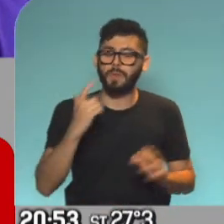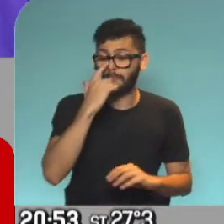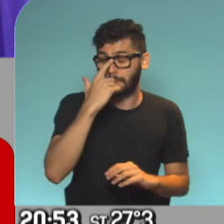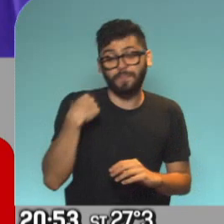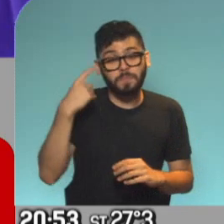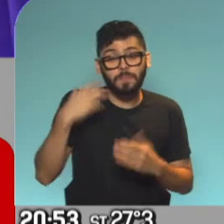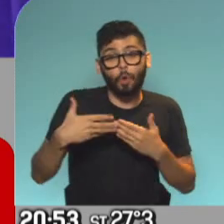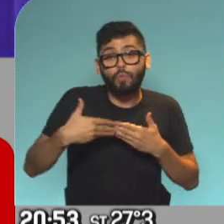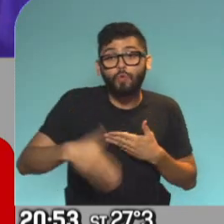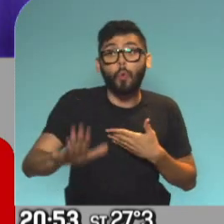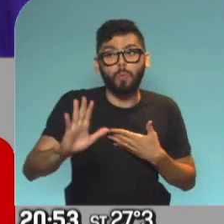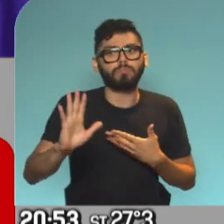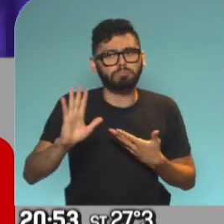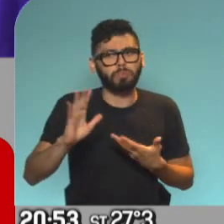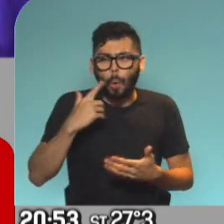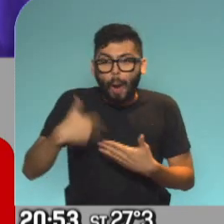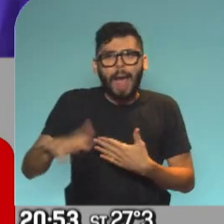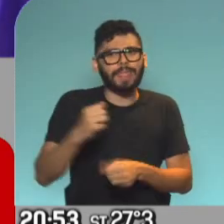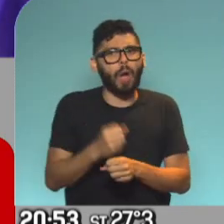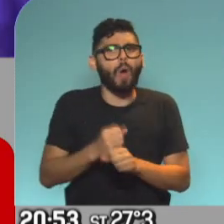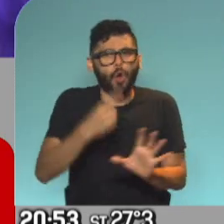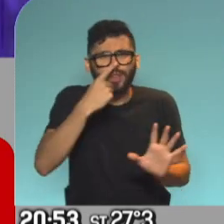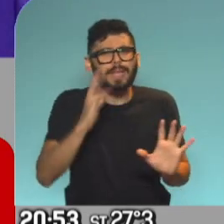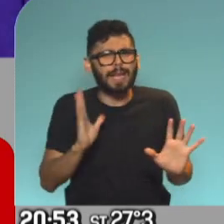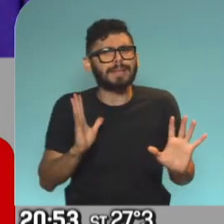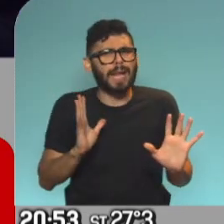una tarea muy interesante para poder desarrollar